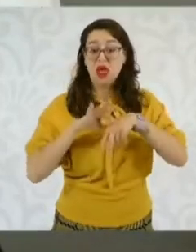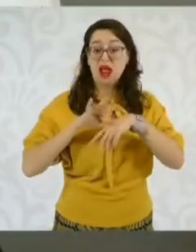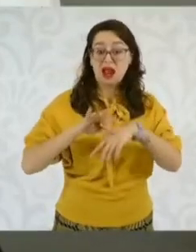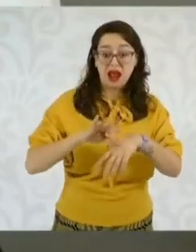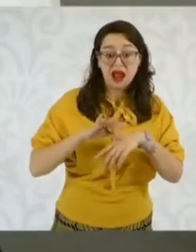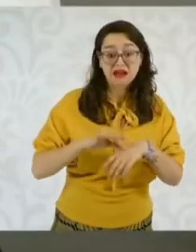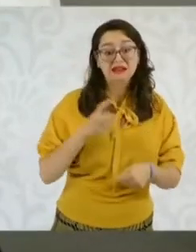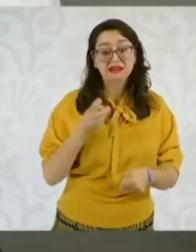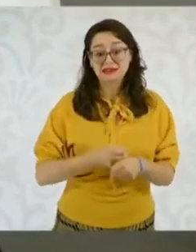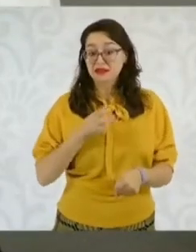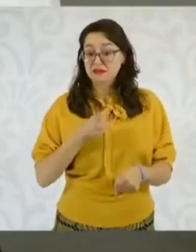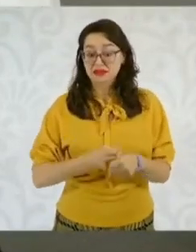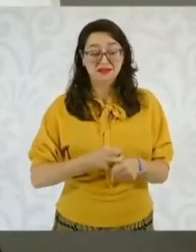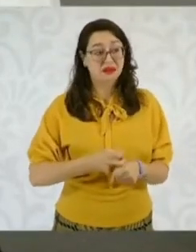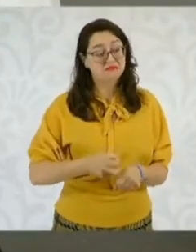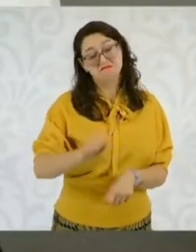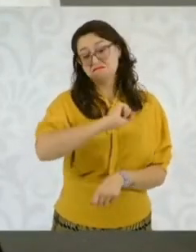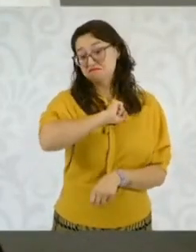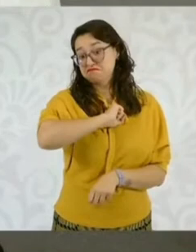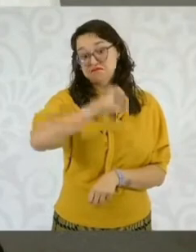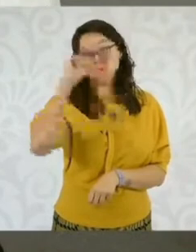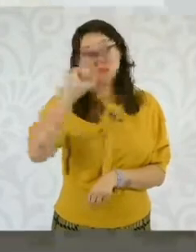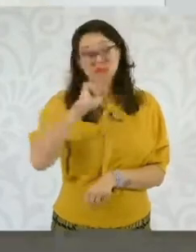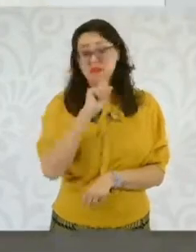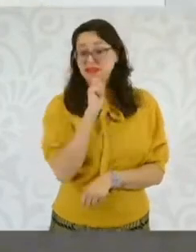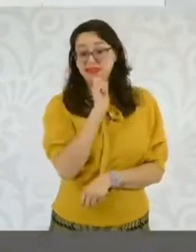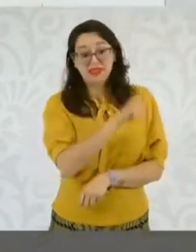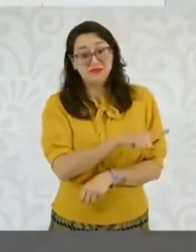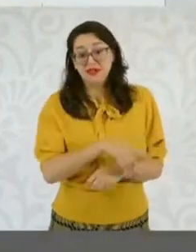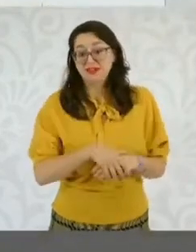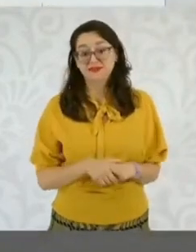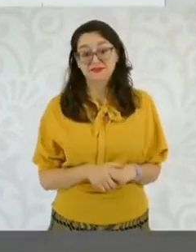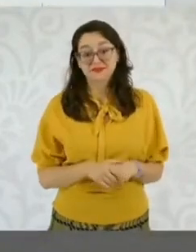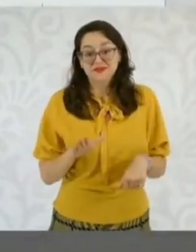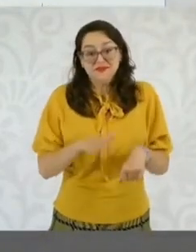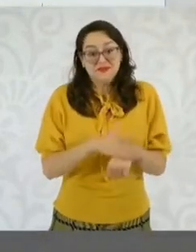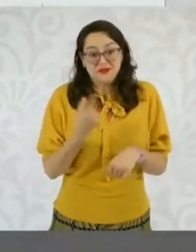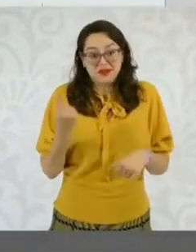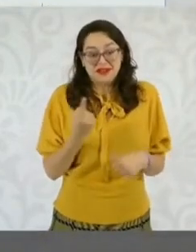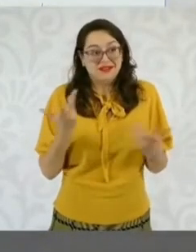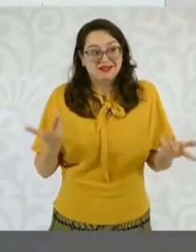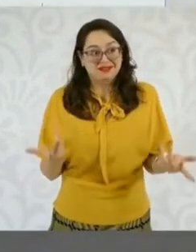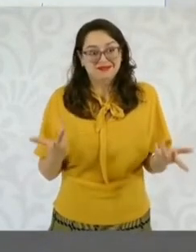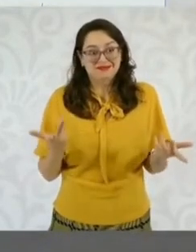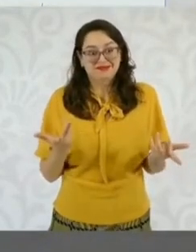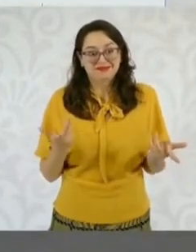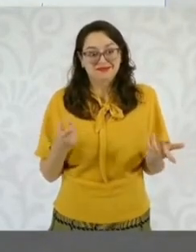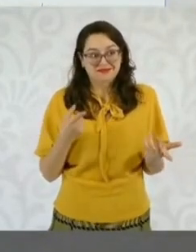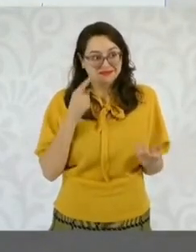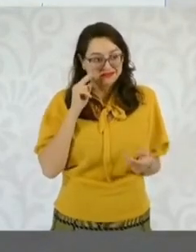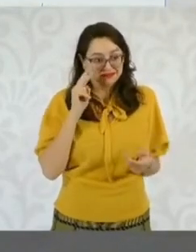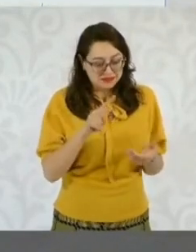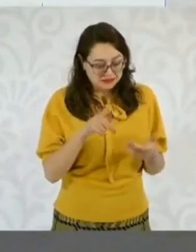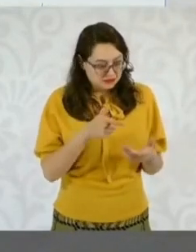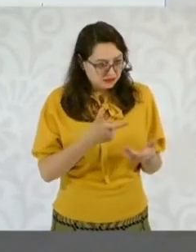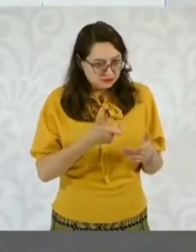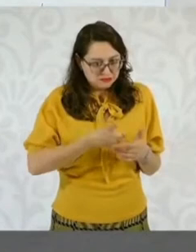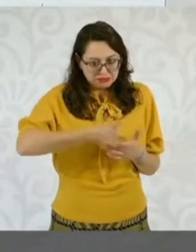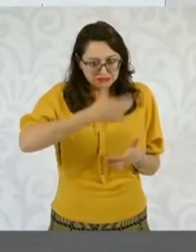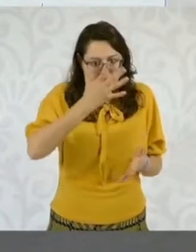a un supermercado en Estados Unidos, cualquiera que sea la cadena, es donde vas a notar el impacto del 25%.